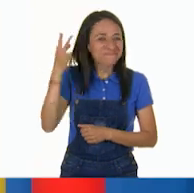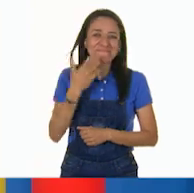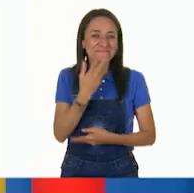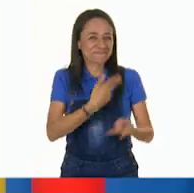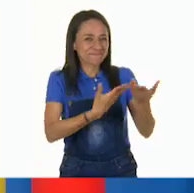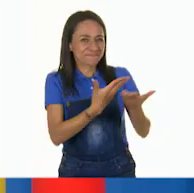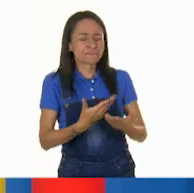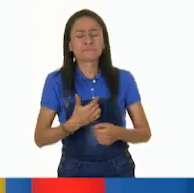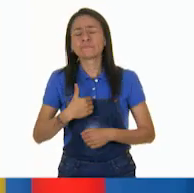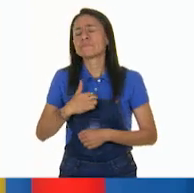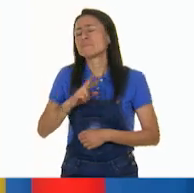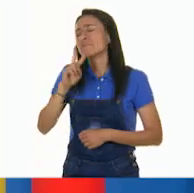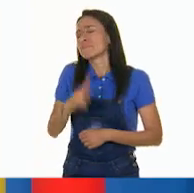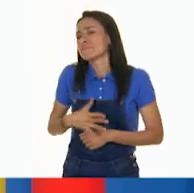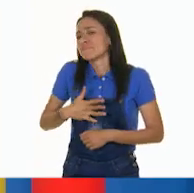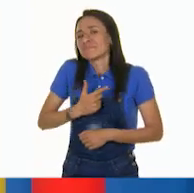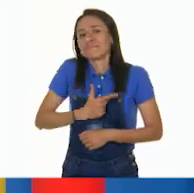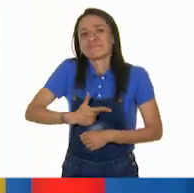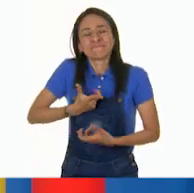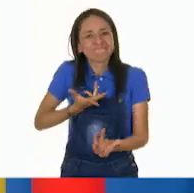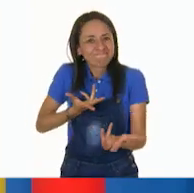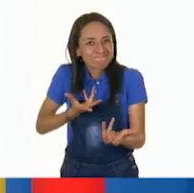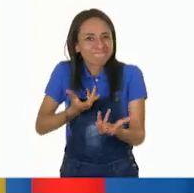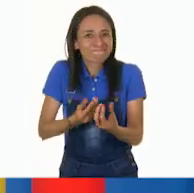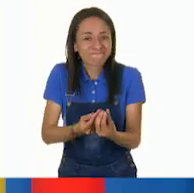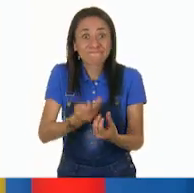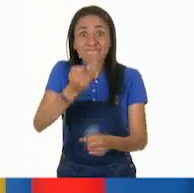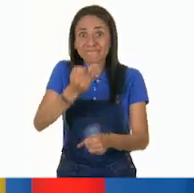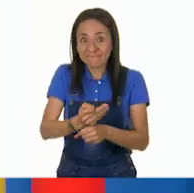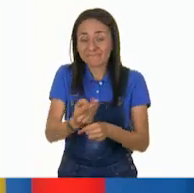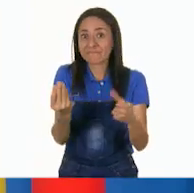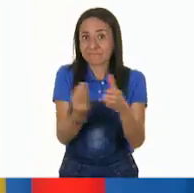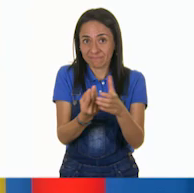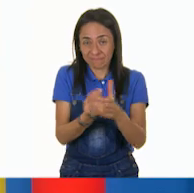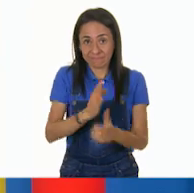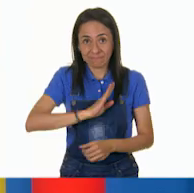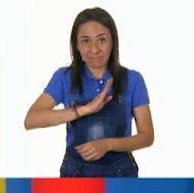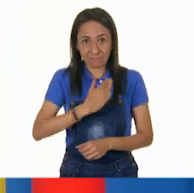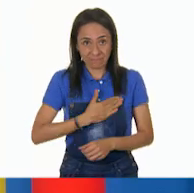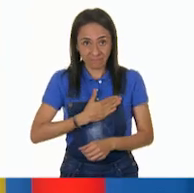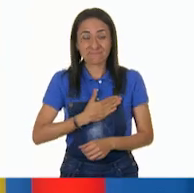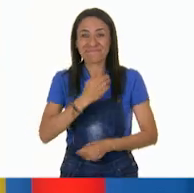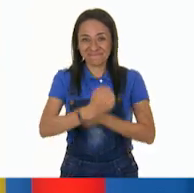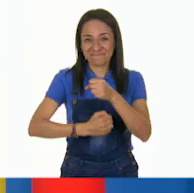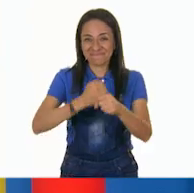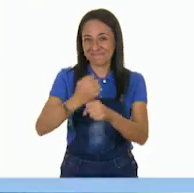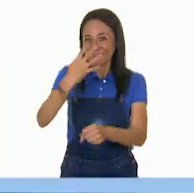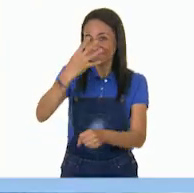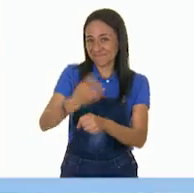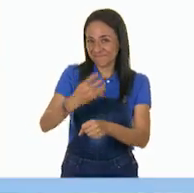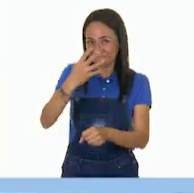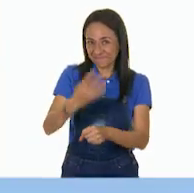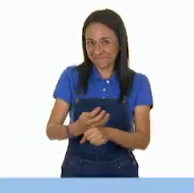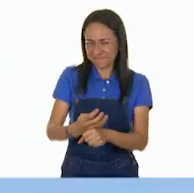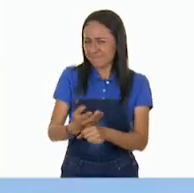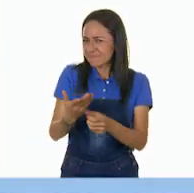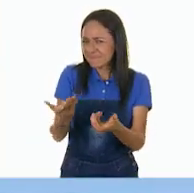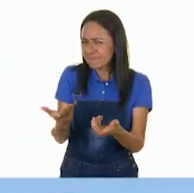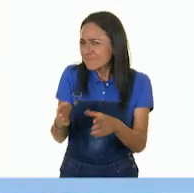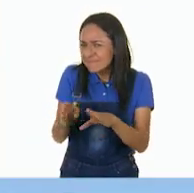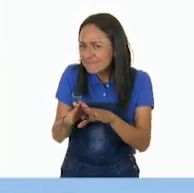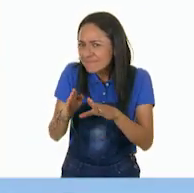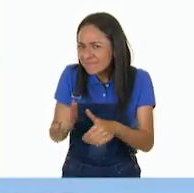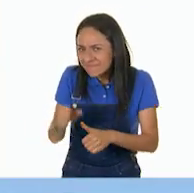la emoción de poder comenzar con ustedes esta sesión de español para cuarto grado favorito cómo estás o de maría muy bien